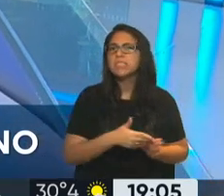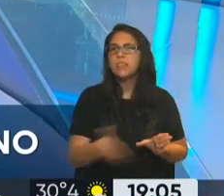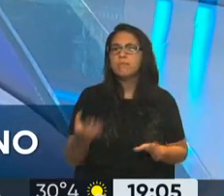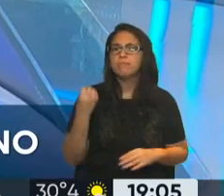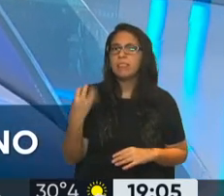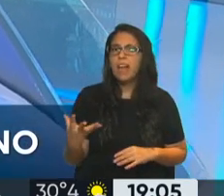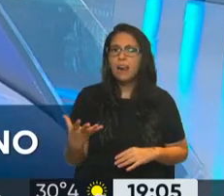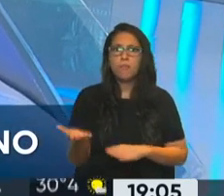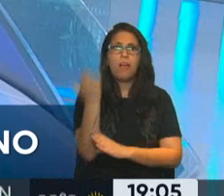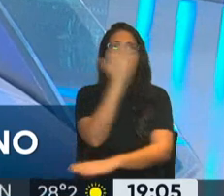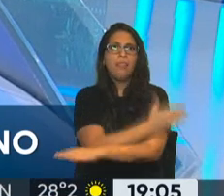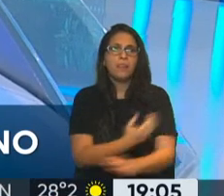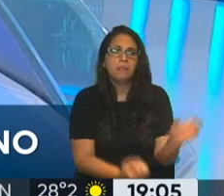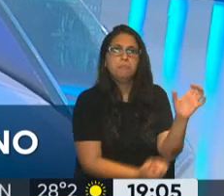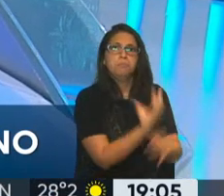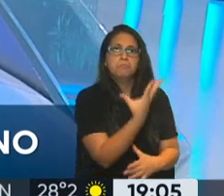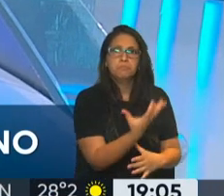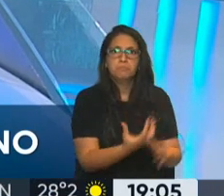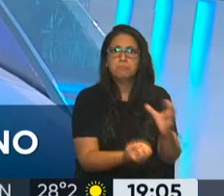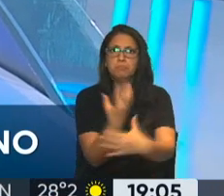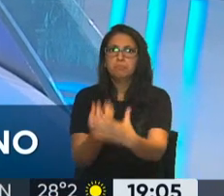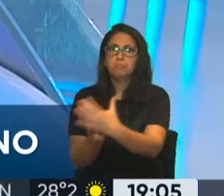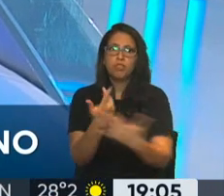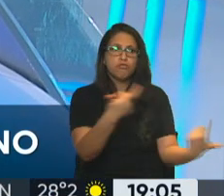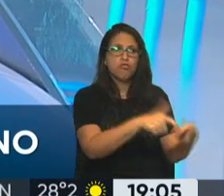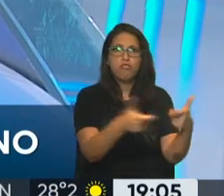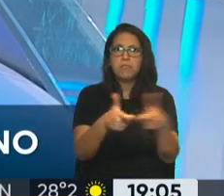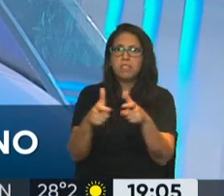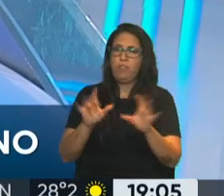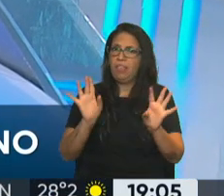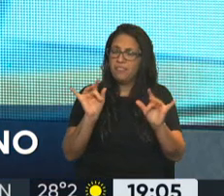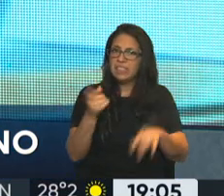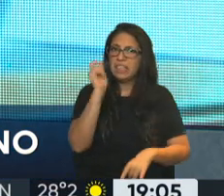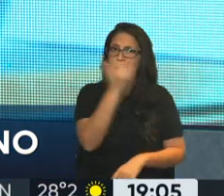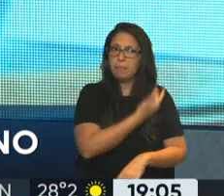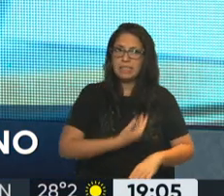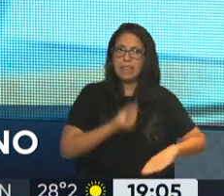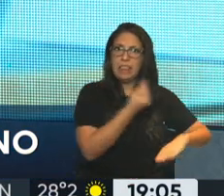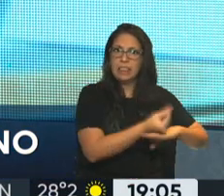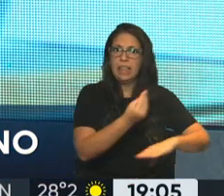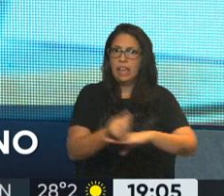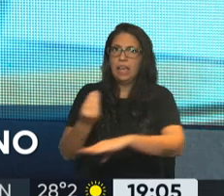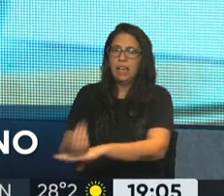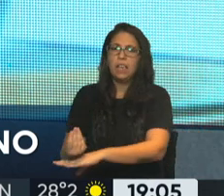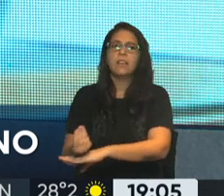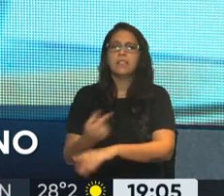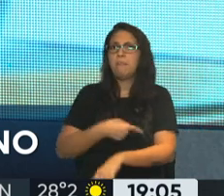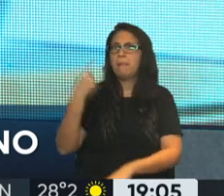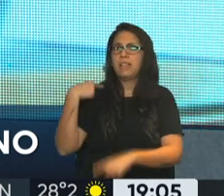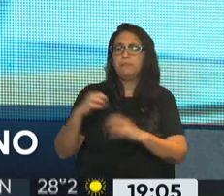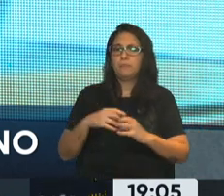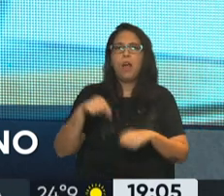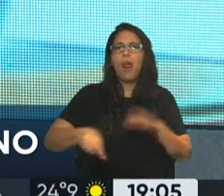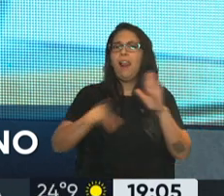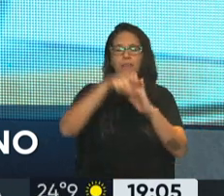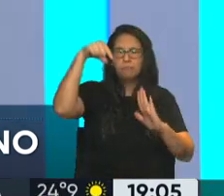lo difícil que fue la conformación de de las comisiones con las presidencias el debate que se dio la semana pasada pero ahora se meten de lleno con la